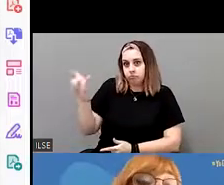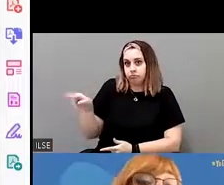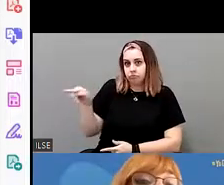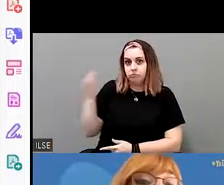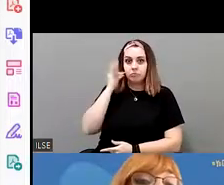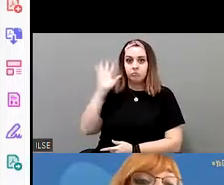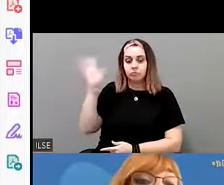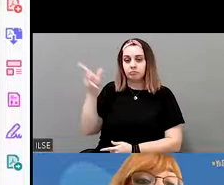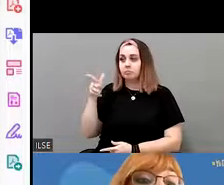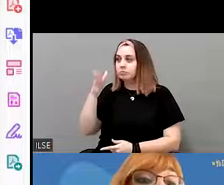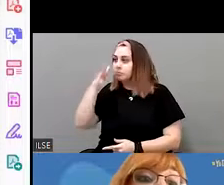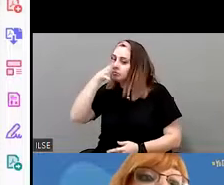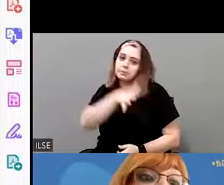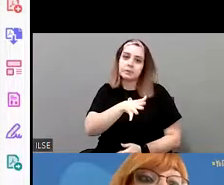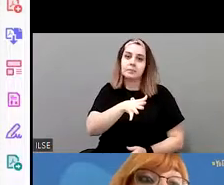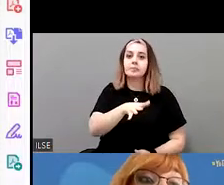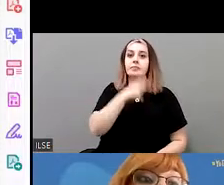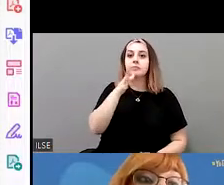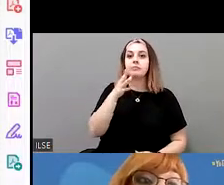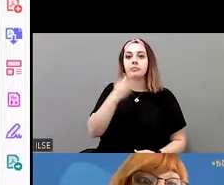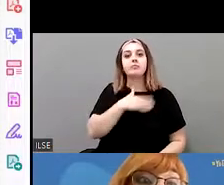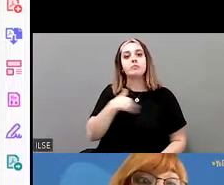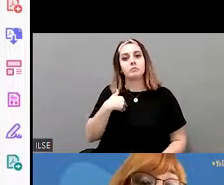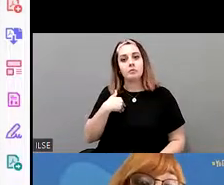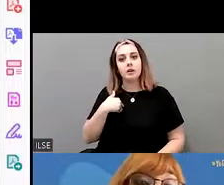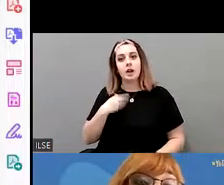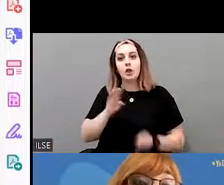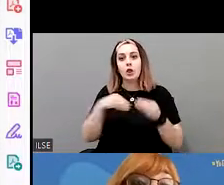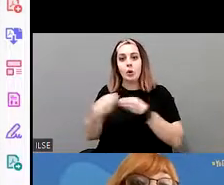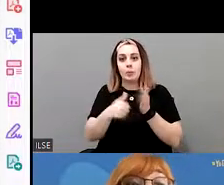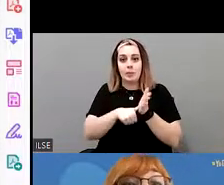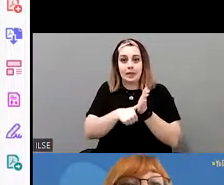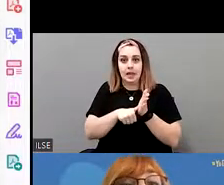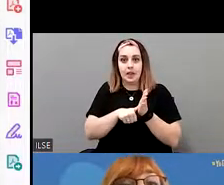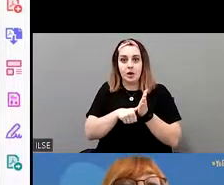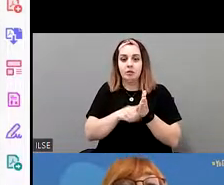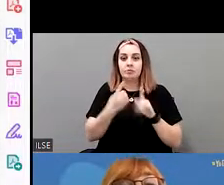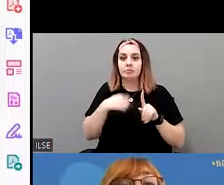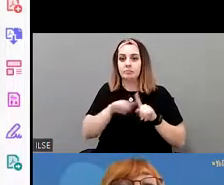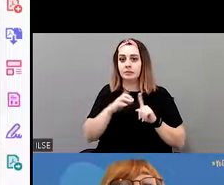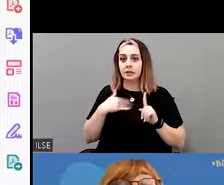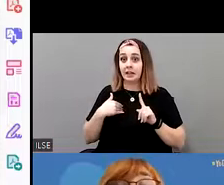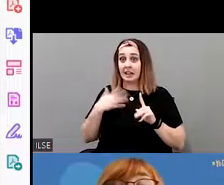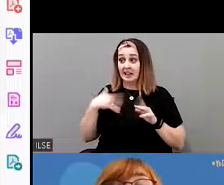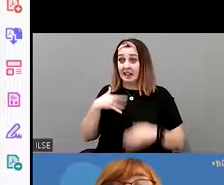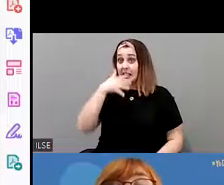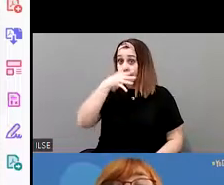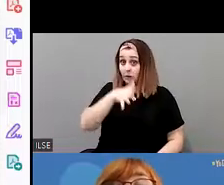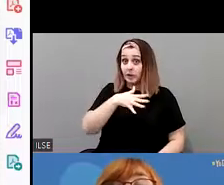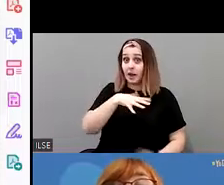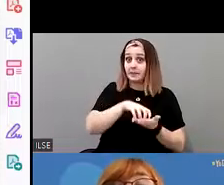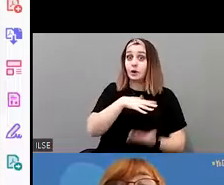fue a denunciar ese robo, sobre todo porque quería recuperar su documentación. Y cuando fue a denunciar ese robo a la